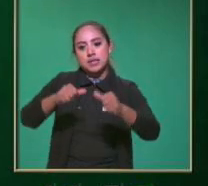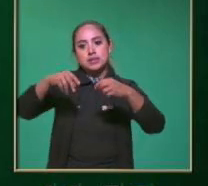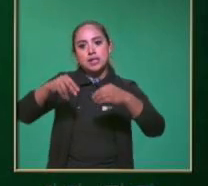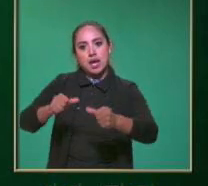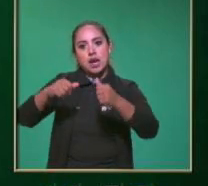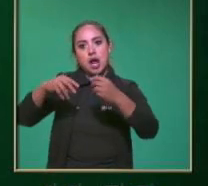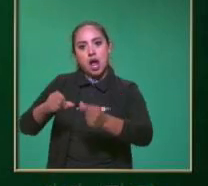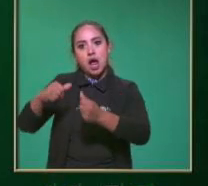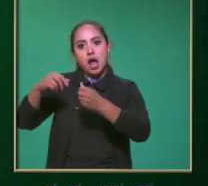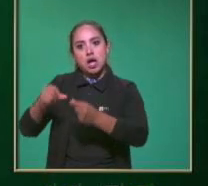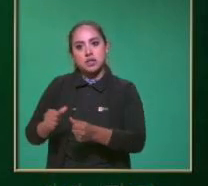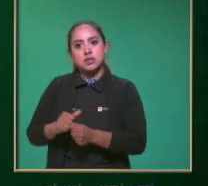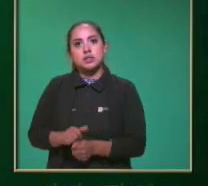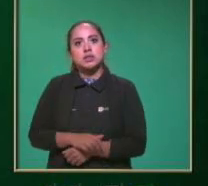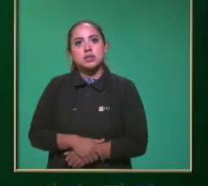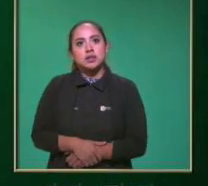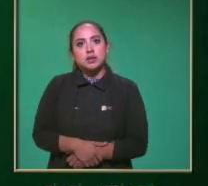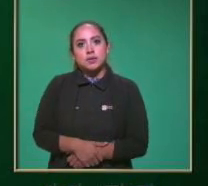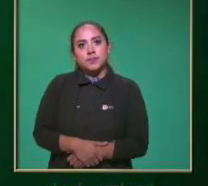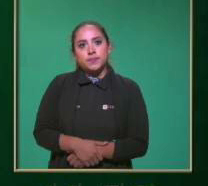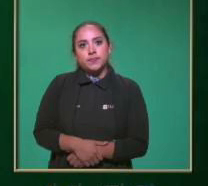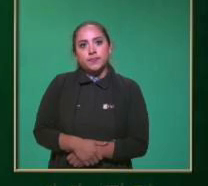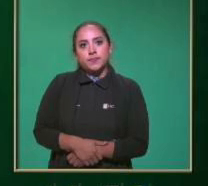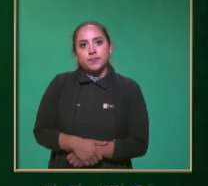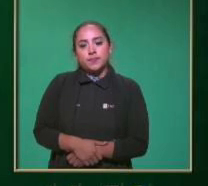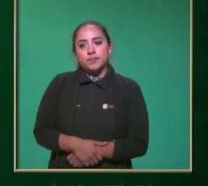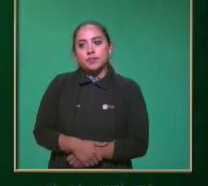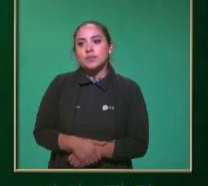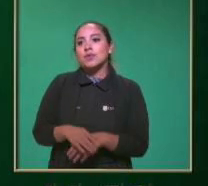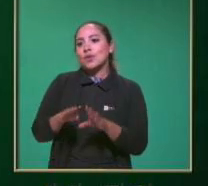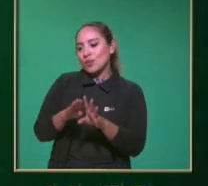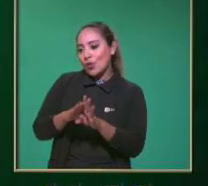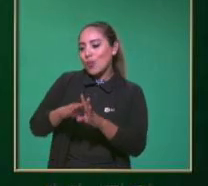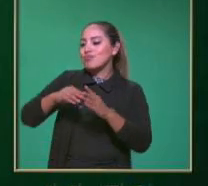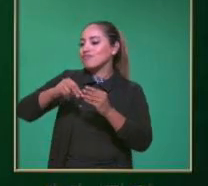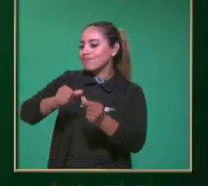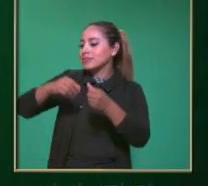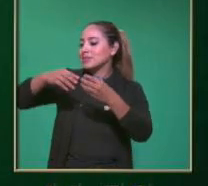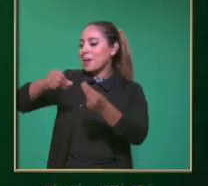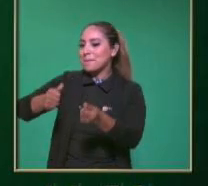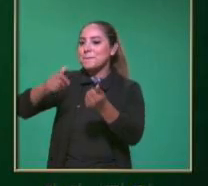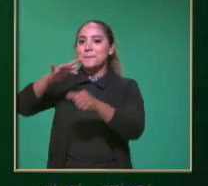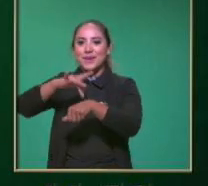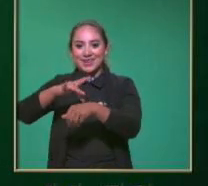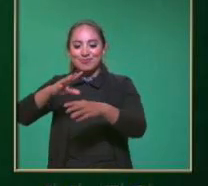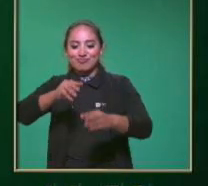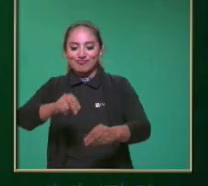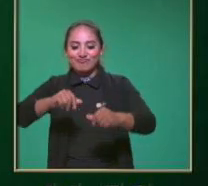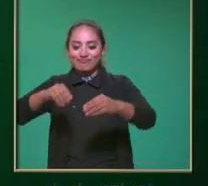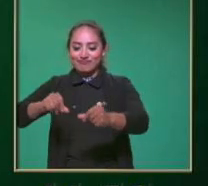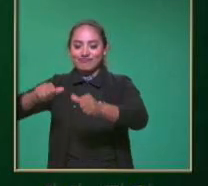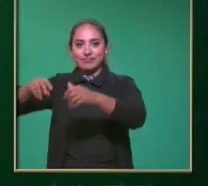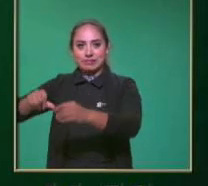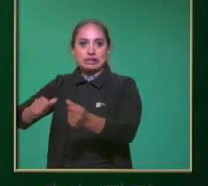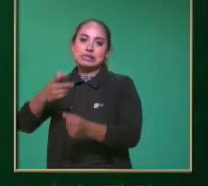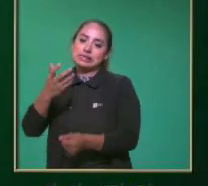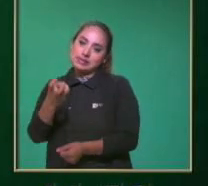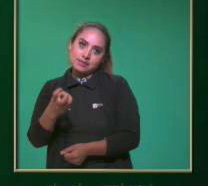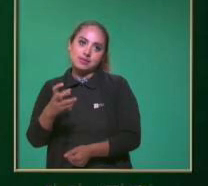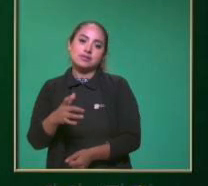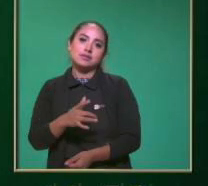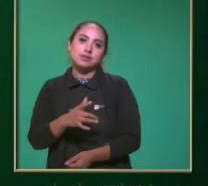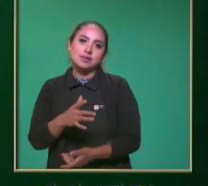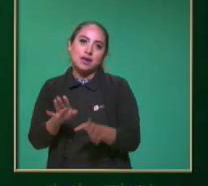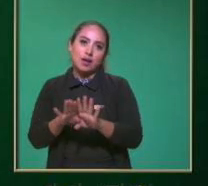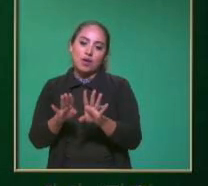Bueno, pues la plastilina, ¿con qué se manipula? Con las manos. Y ese es el sentido del tacto. Recuerda